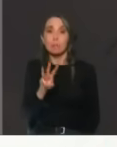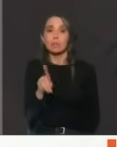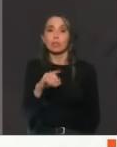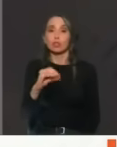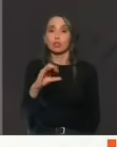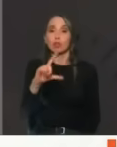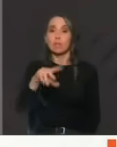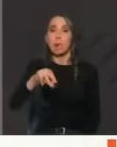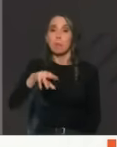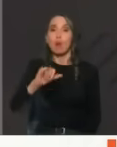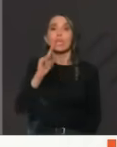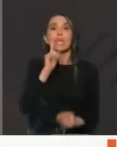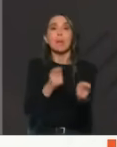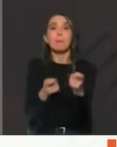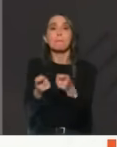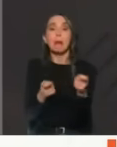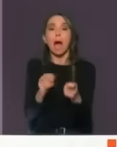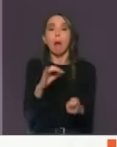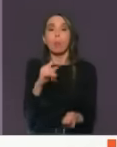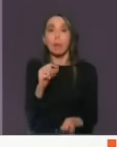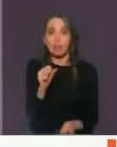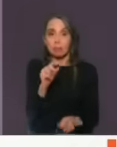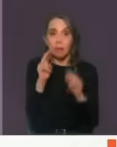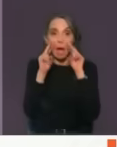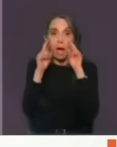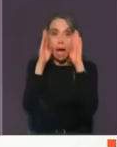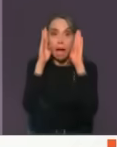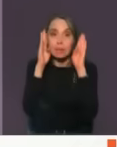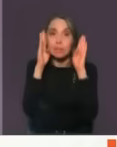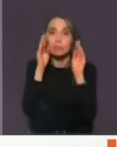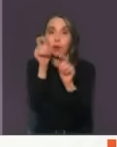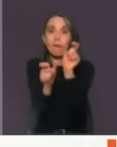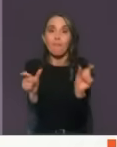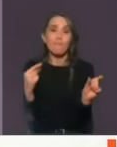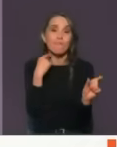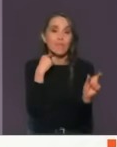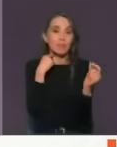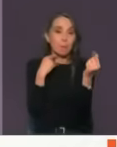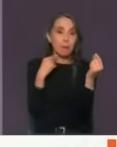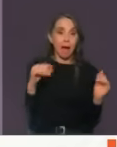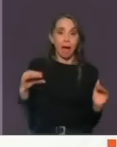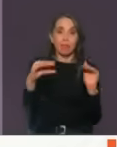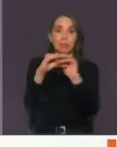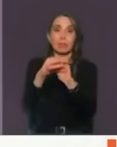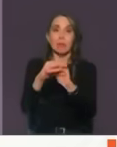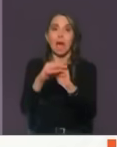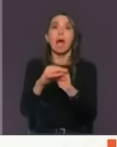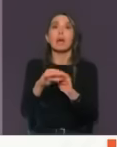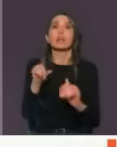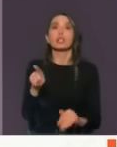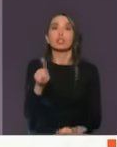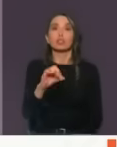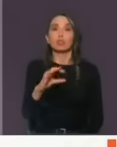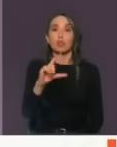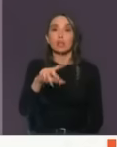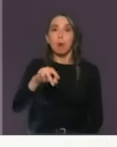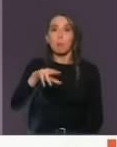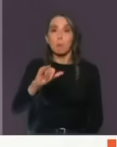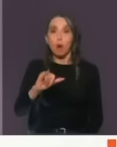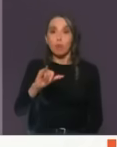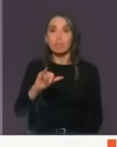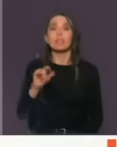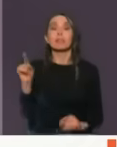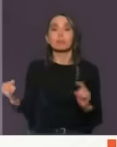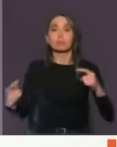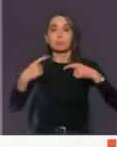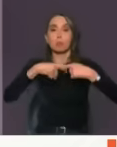¿Y quién manejaba esa cuenta? Ponga atención. Las víctimas depositaban su inversión a la cuenta corriente de Social Money, la que estaba asociada